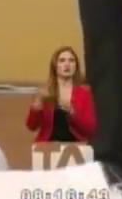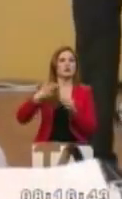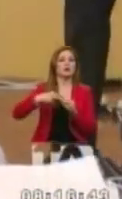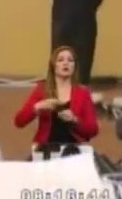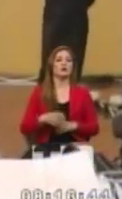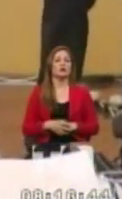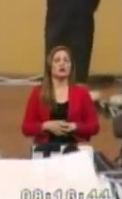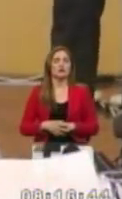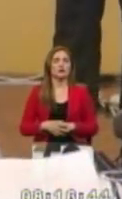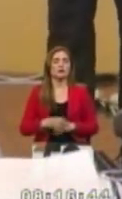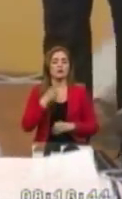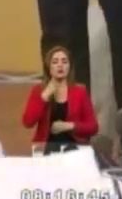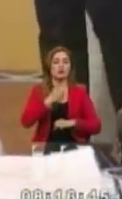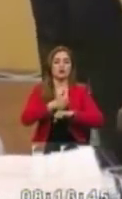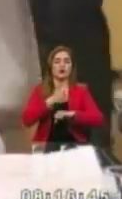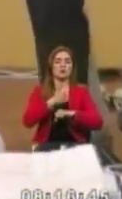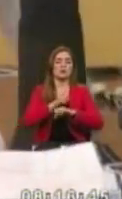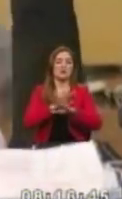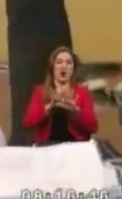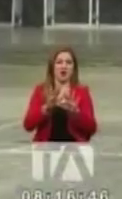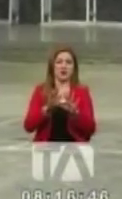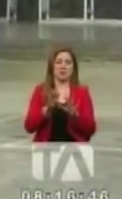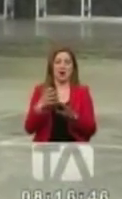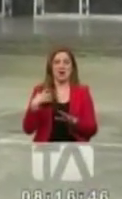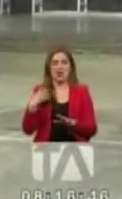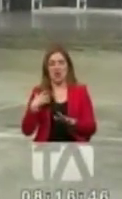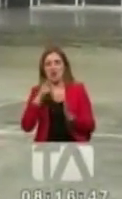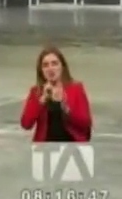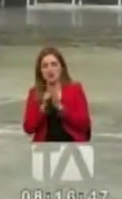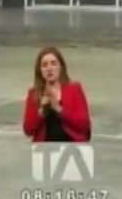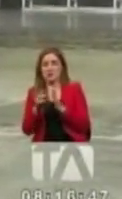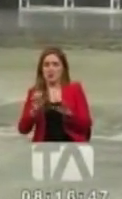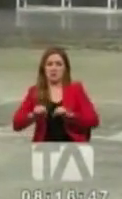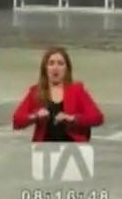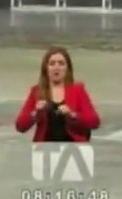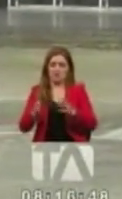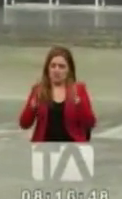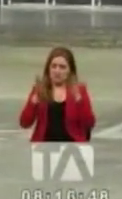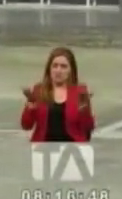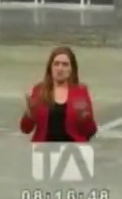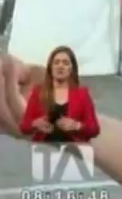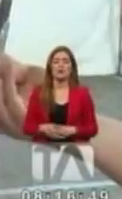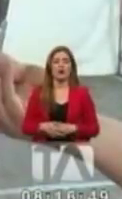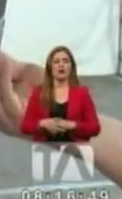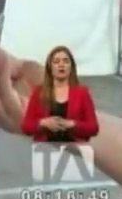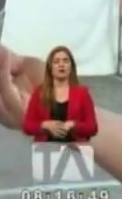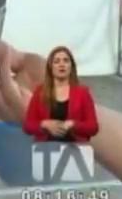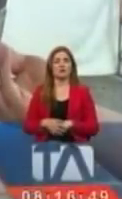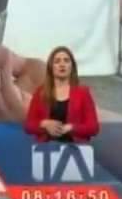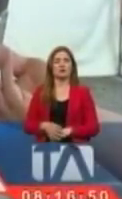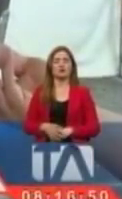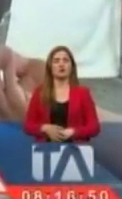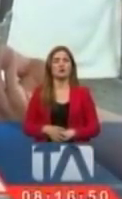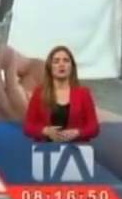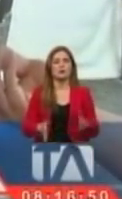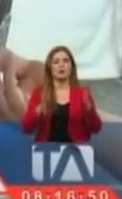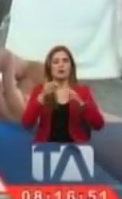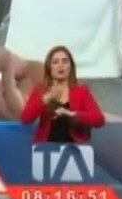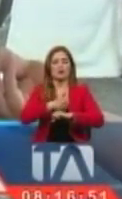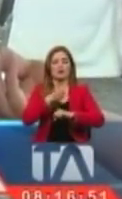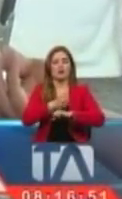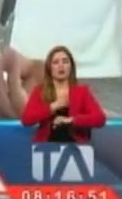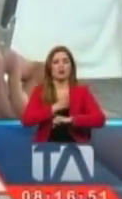quien señaló que su autoridad está dispuesta a recibir a todos quienes aseguran han sido afectados estamos a las órdenes